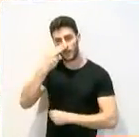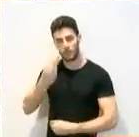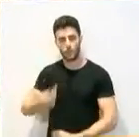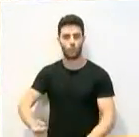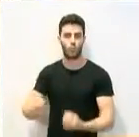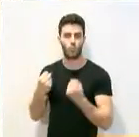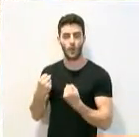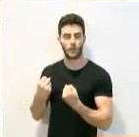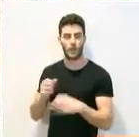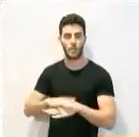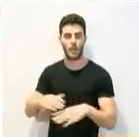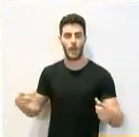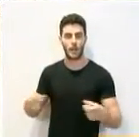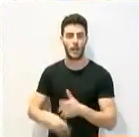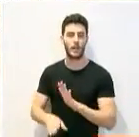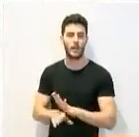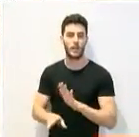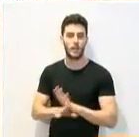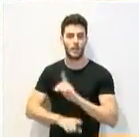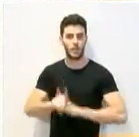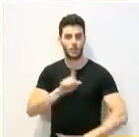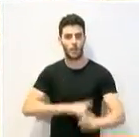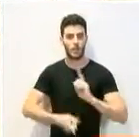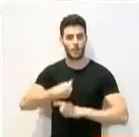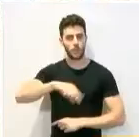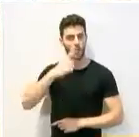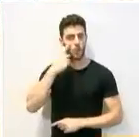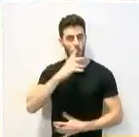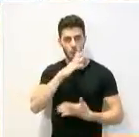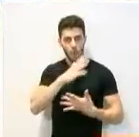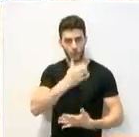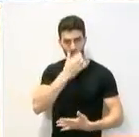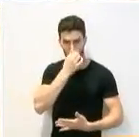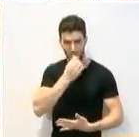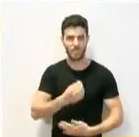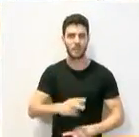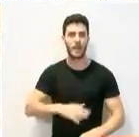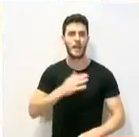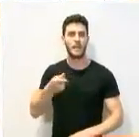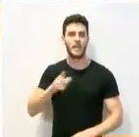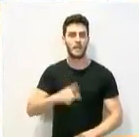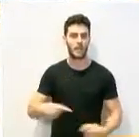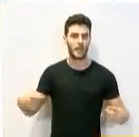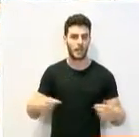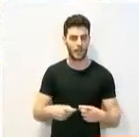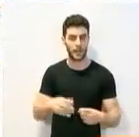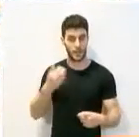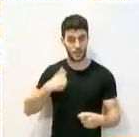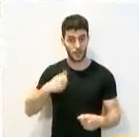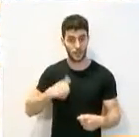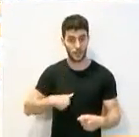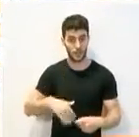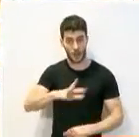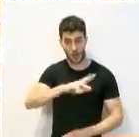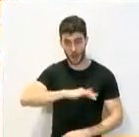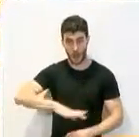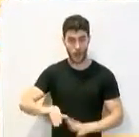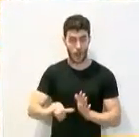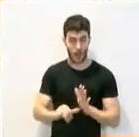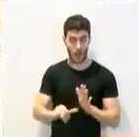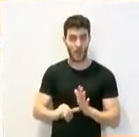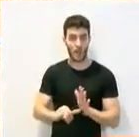manteniendo las guerras. El problema que nos encontramos en este momento es que, además, la guerra ha llegado al entorno de nuestro